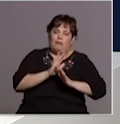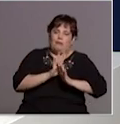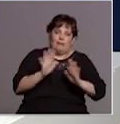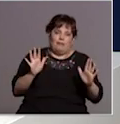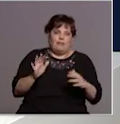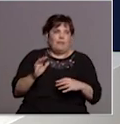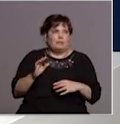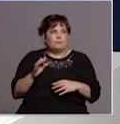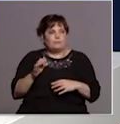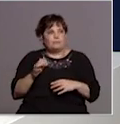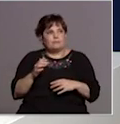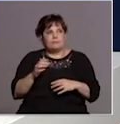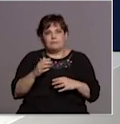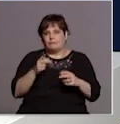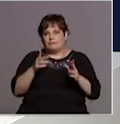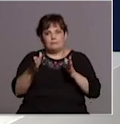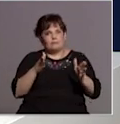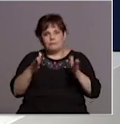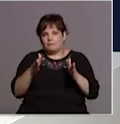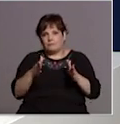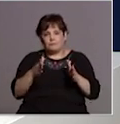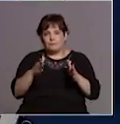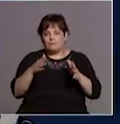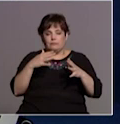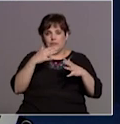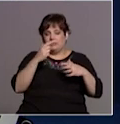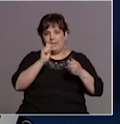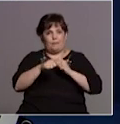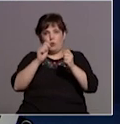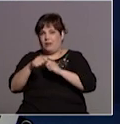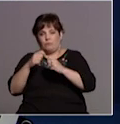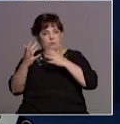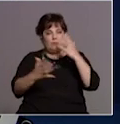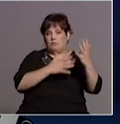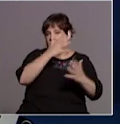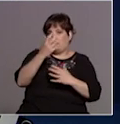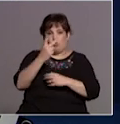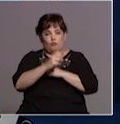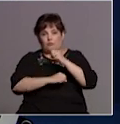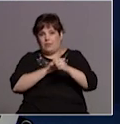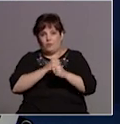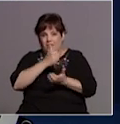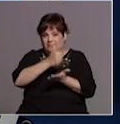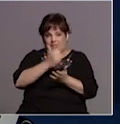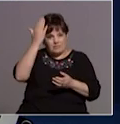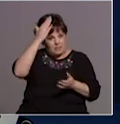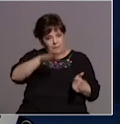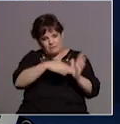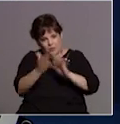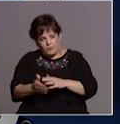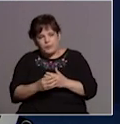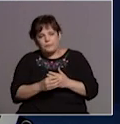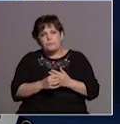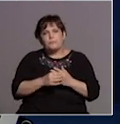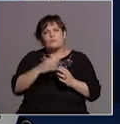una de un periodo muy vertiginoso que ha sido el de estos dos años de la administración trump este pide un